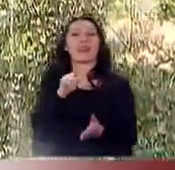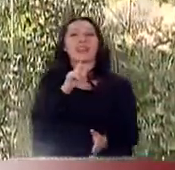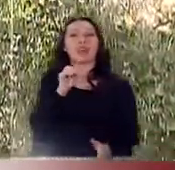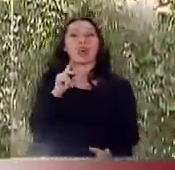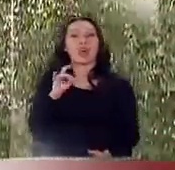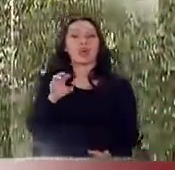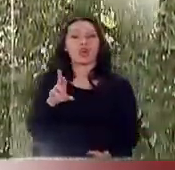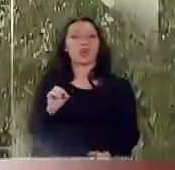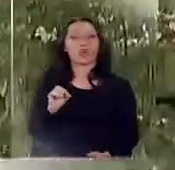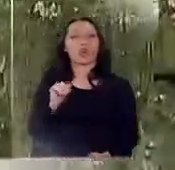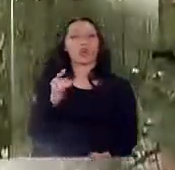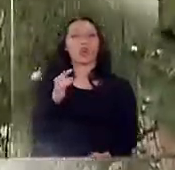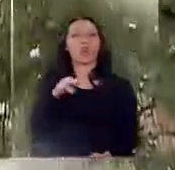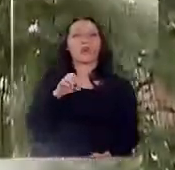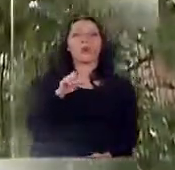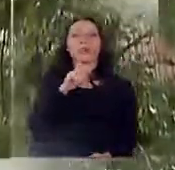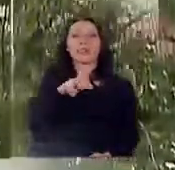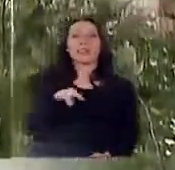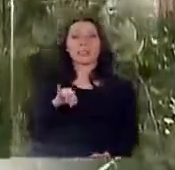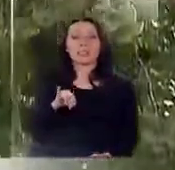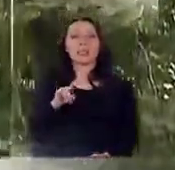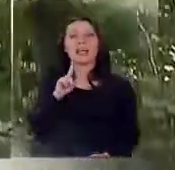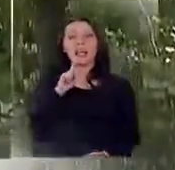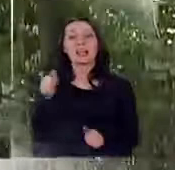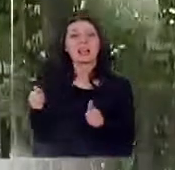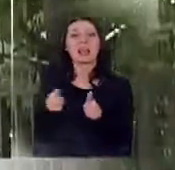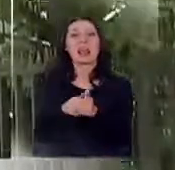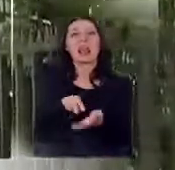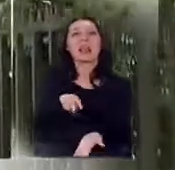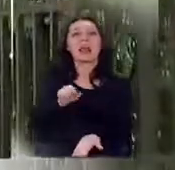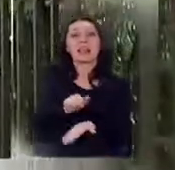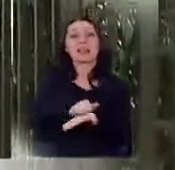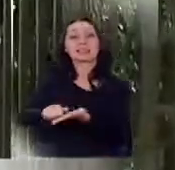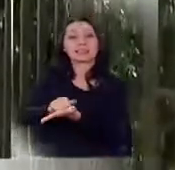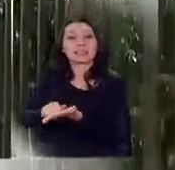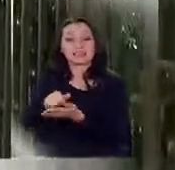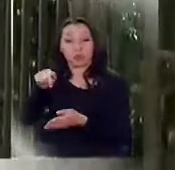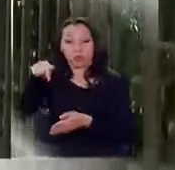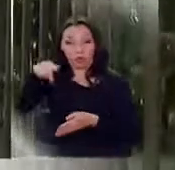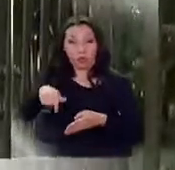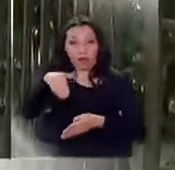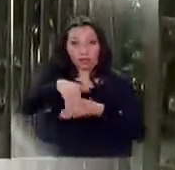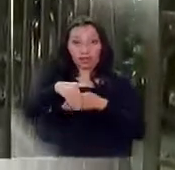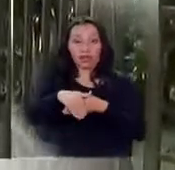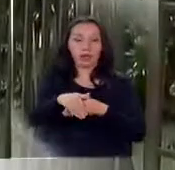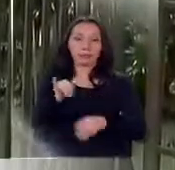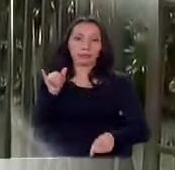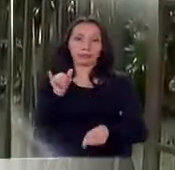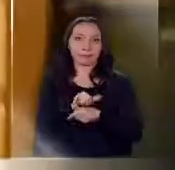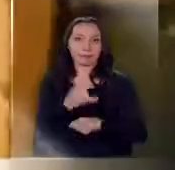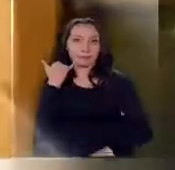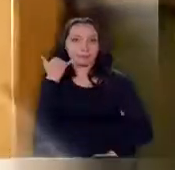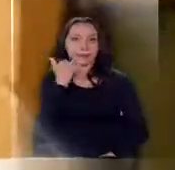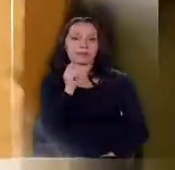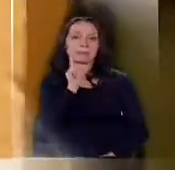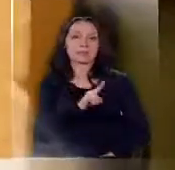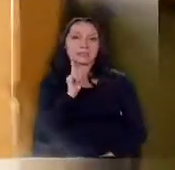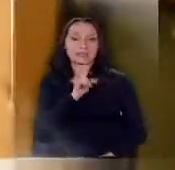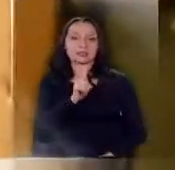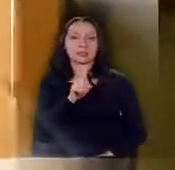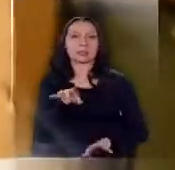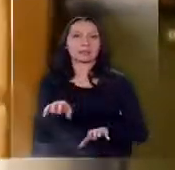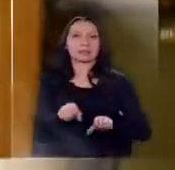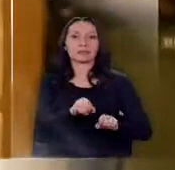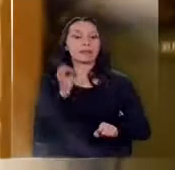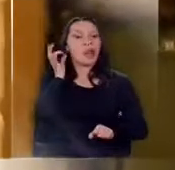Montini Ulloa. Fue en realidad su asesora del hogar que durante esta tarde sufrió un nuevo cuento del tío, una estafa telefónica, la tuvieron